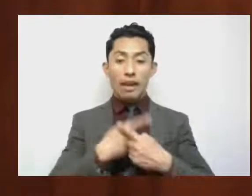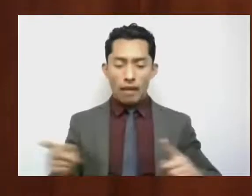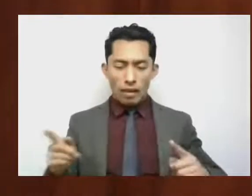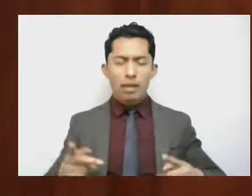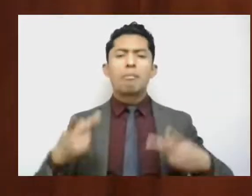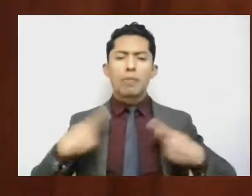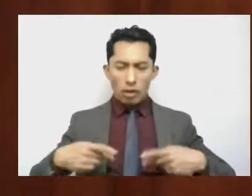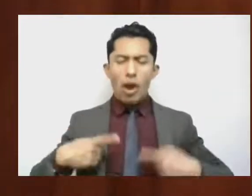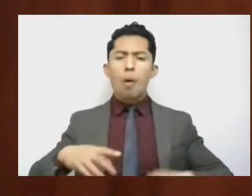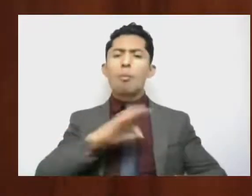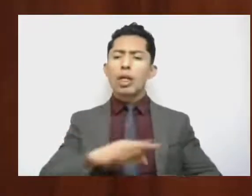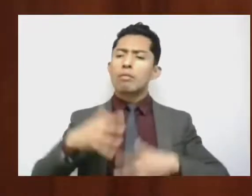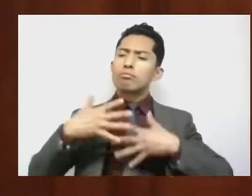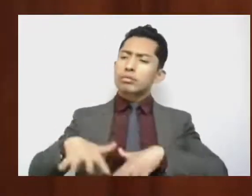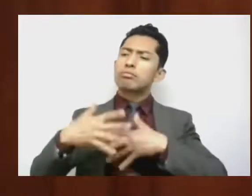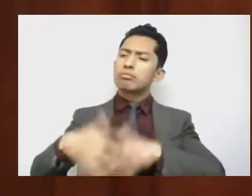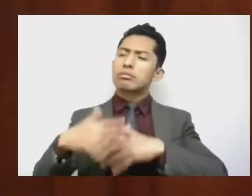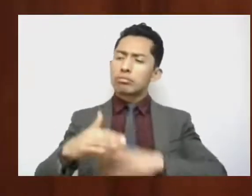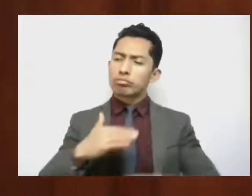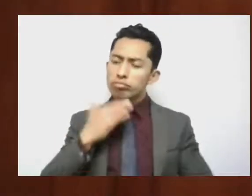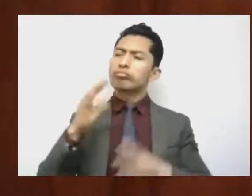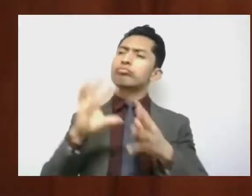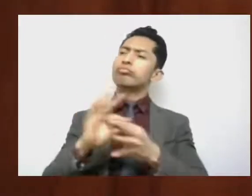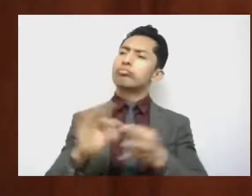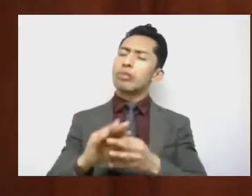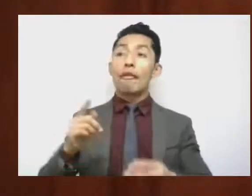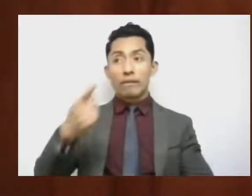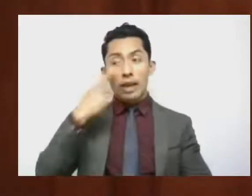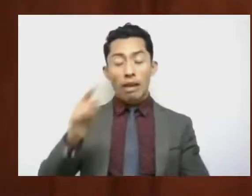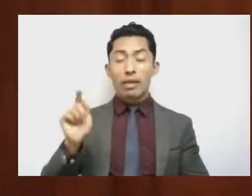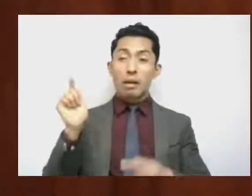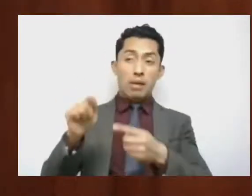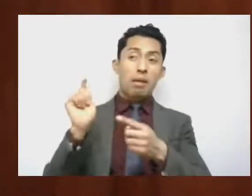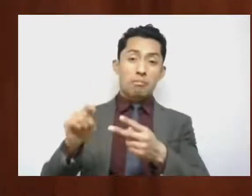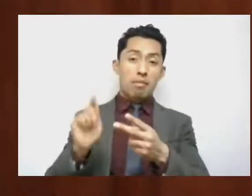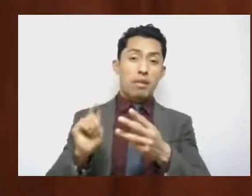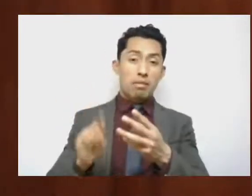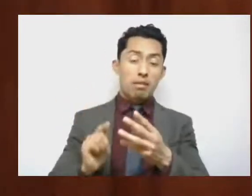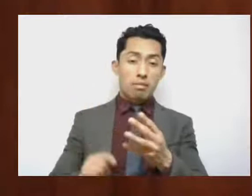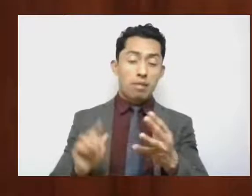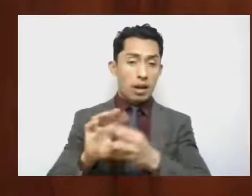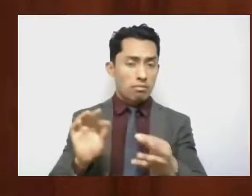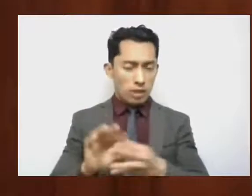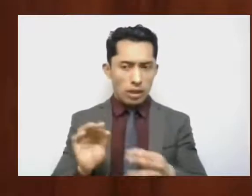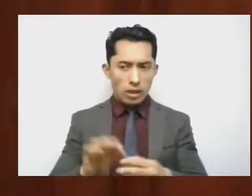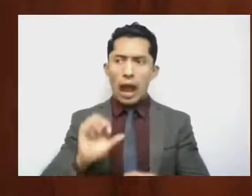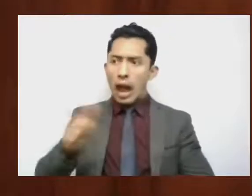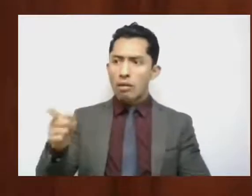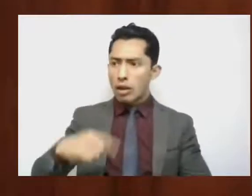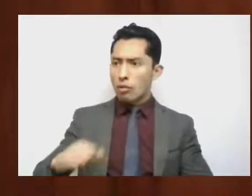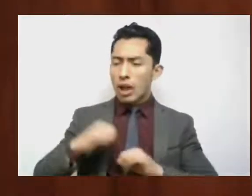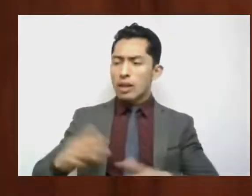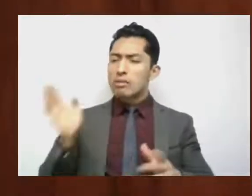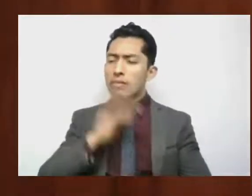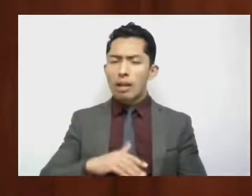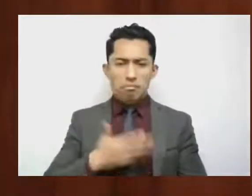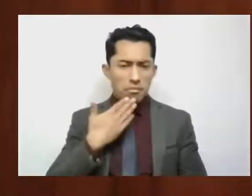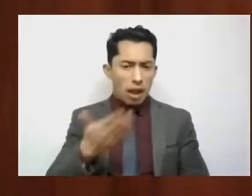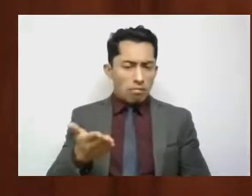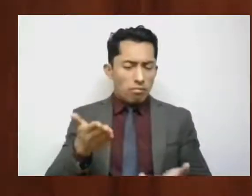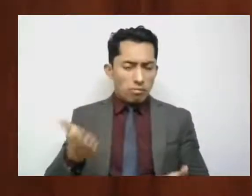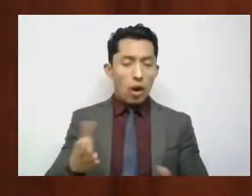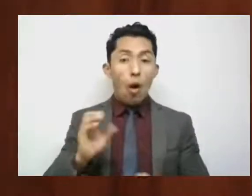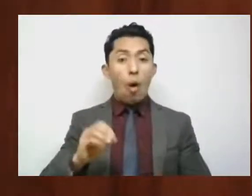una marcha o hacer un señalamiento crítico puntual contra alguna autoridad, o el pintar